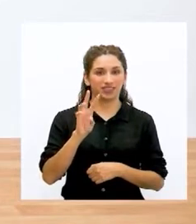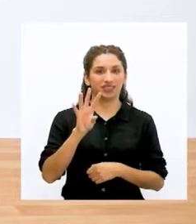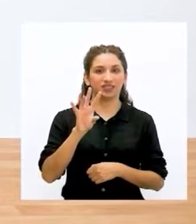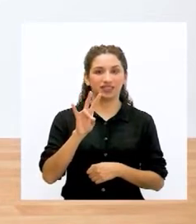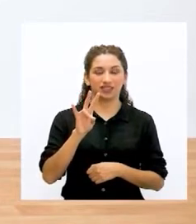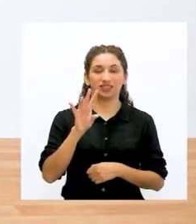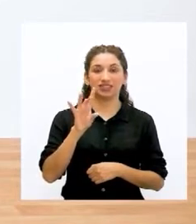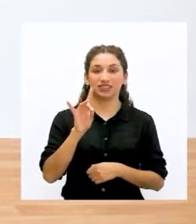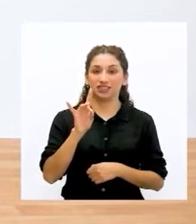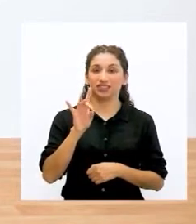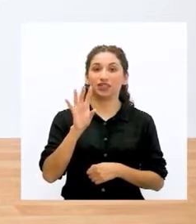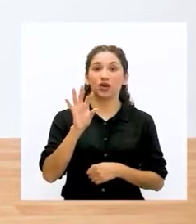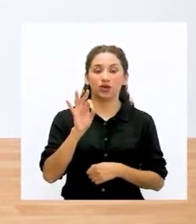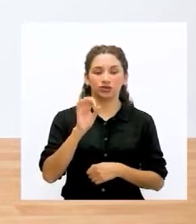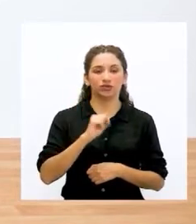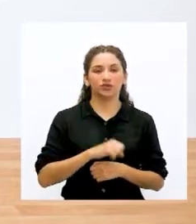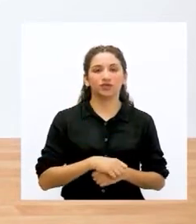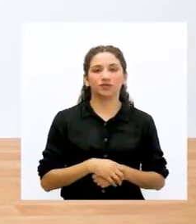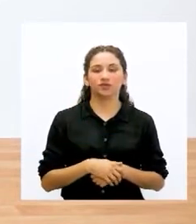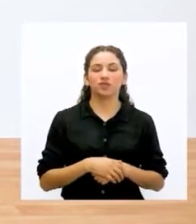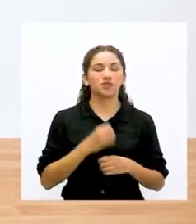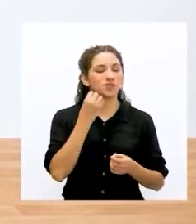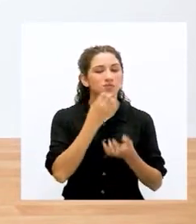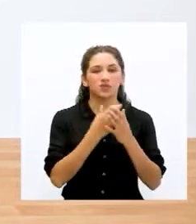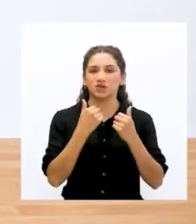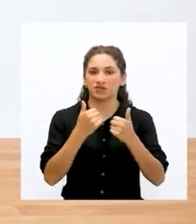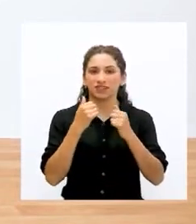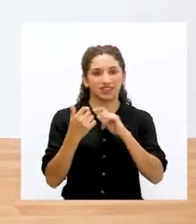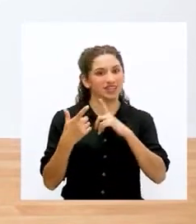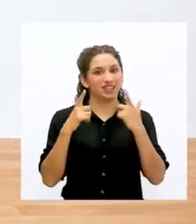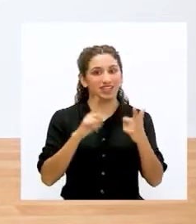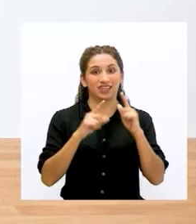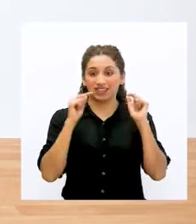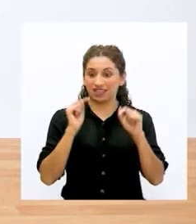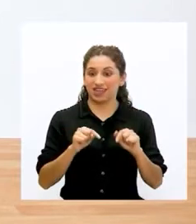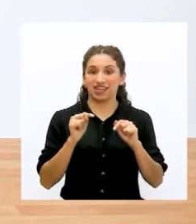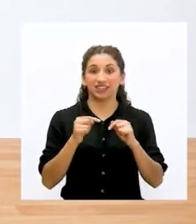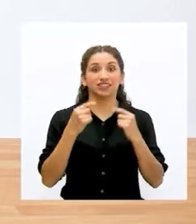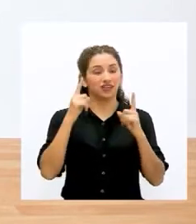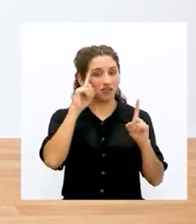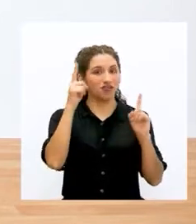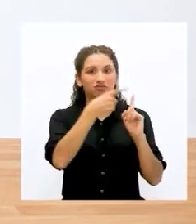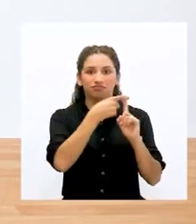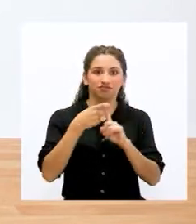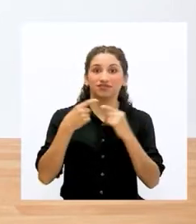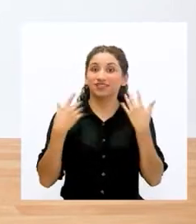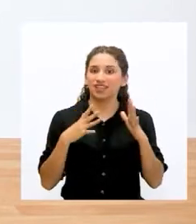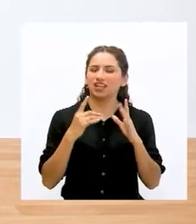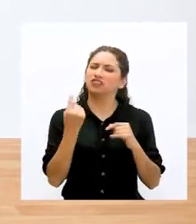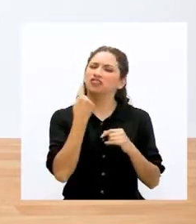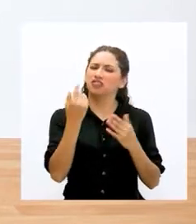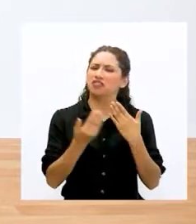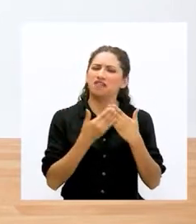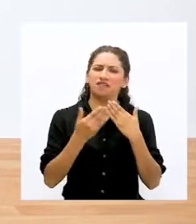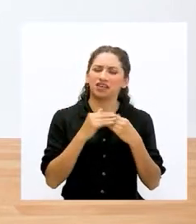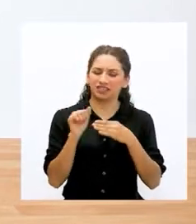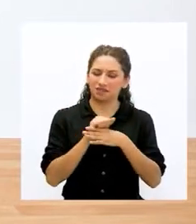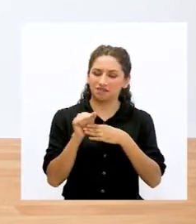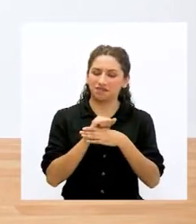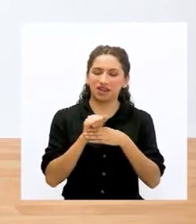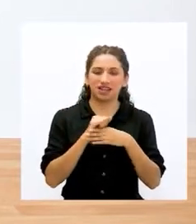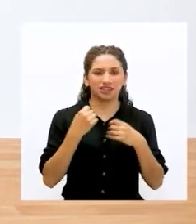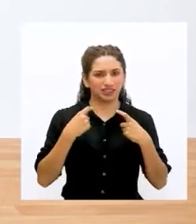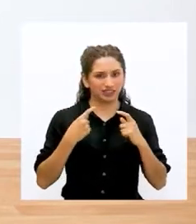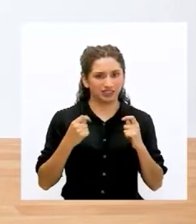4, 5, 6, 7, 8. Listo. Esto ha sido un reto, como pueden ver, pero solo requiere práctica y esfuerzo.